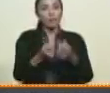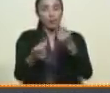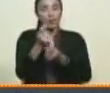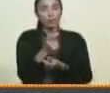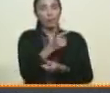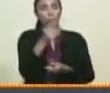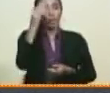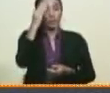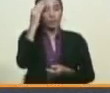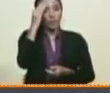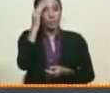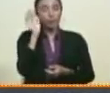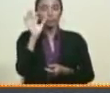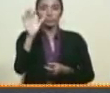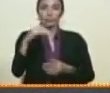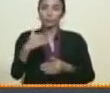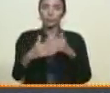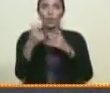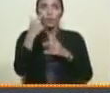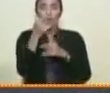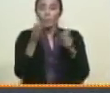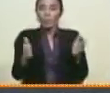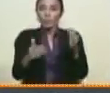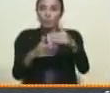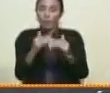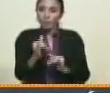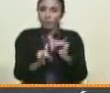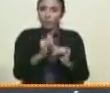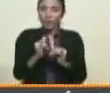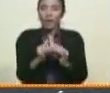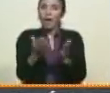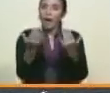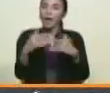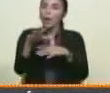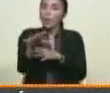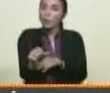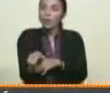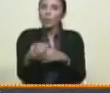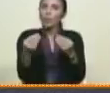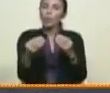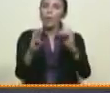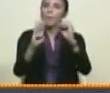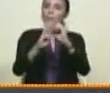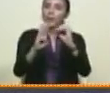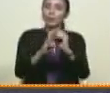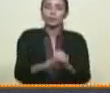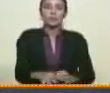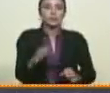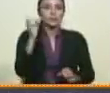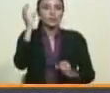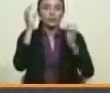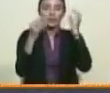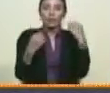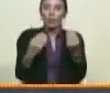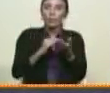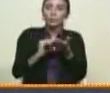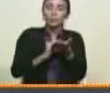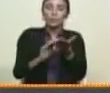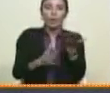saber el país que estas incubadoras para niñas la trajimos en petro y tuvimos que inventar no las